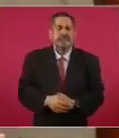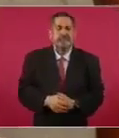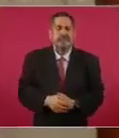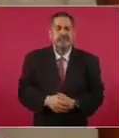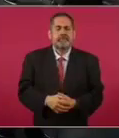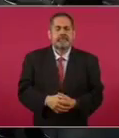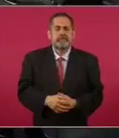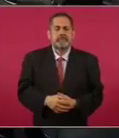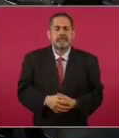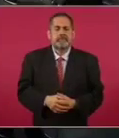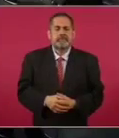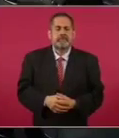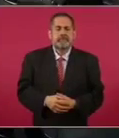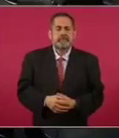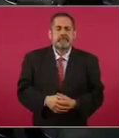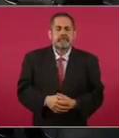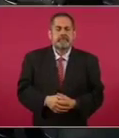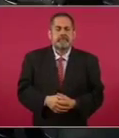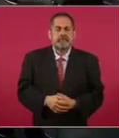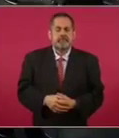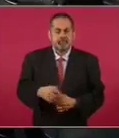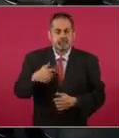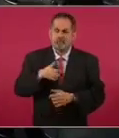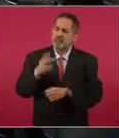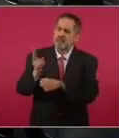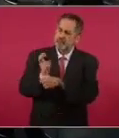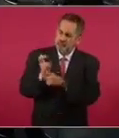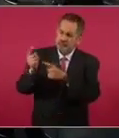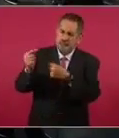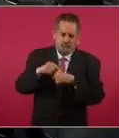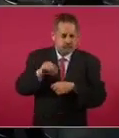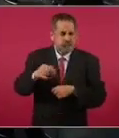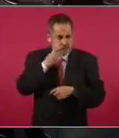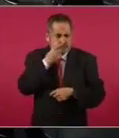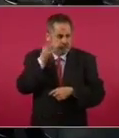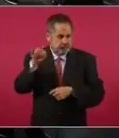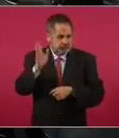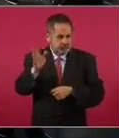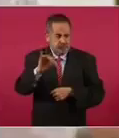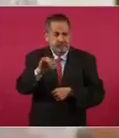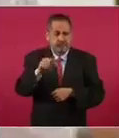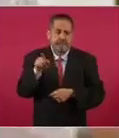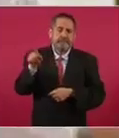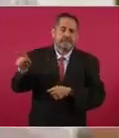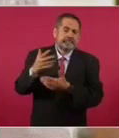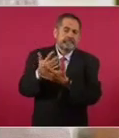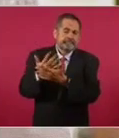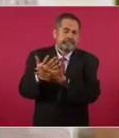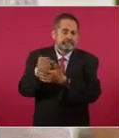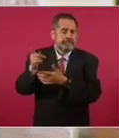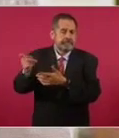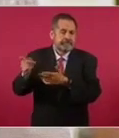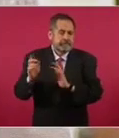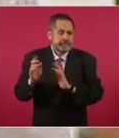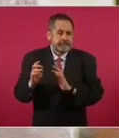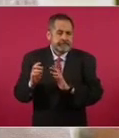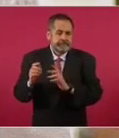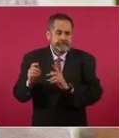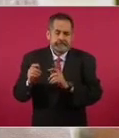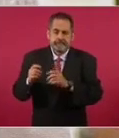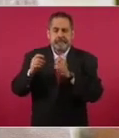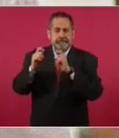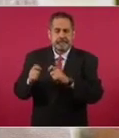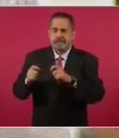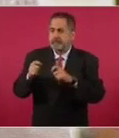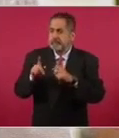¿Lo va a invitar a México? Sí, ahí lo invito, pero está esperando que se asienten